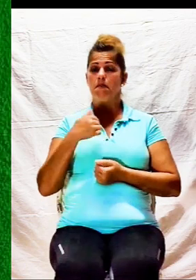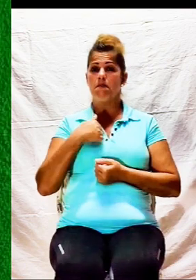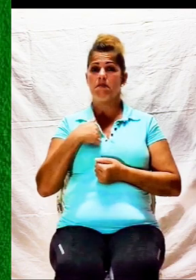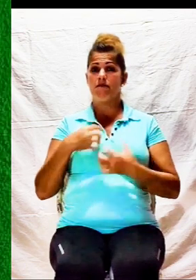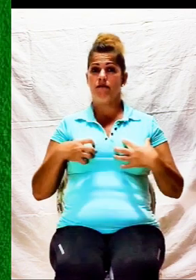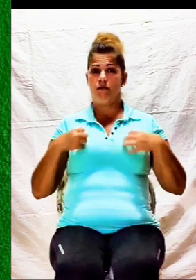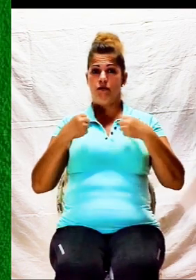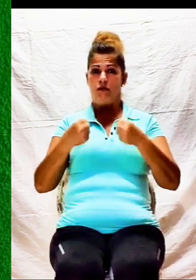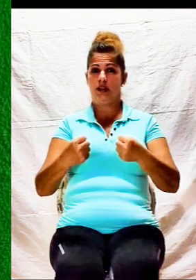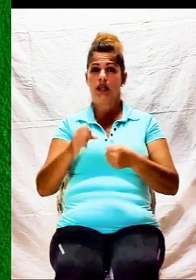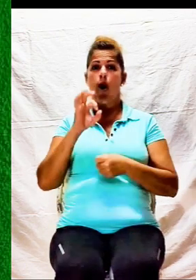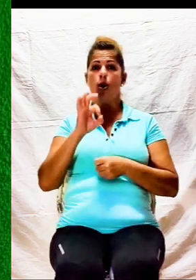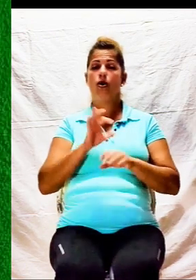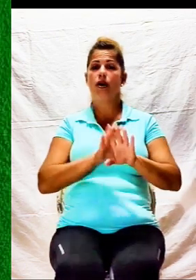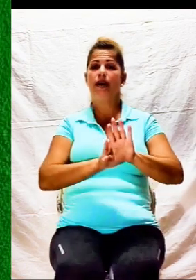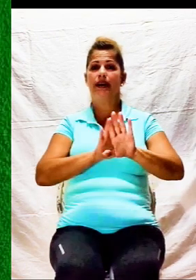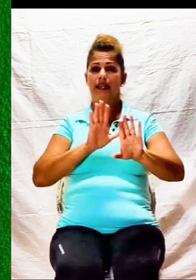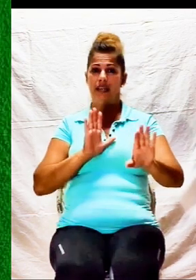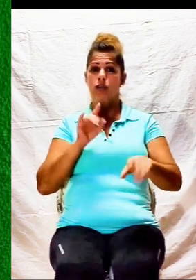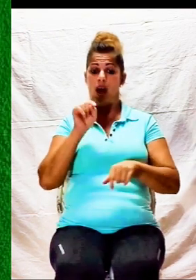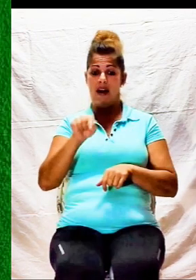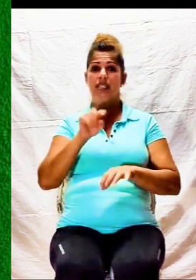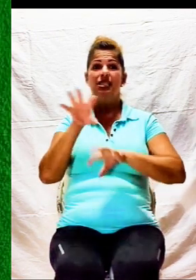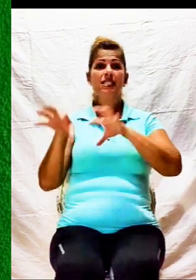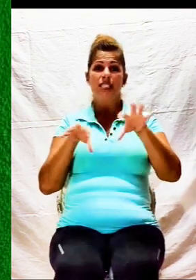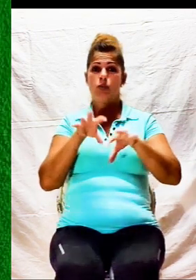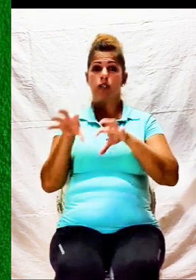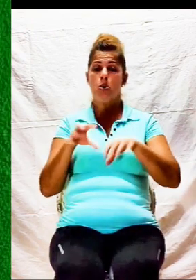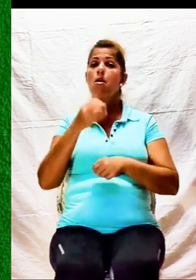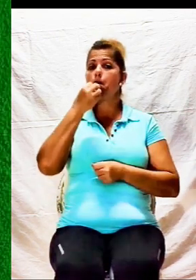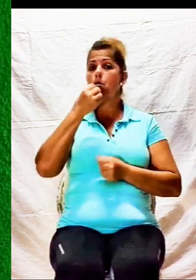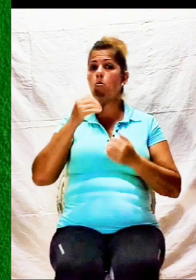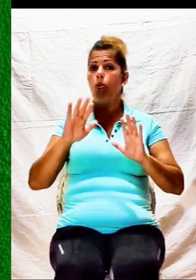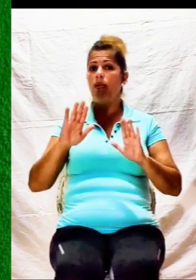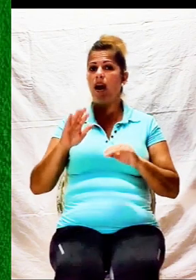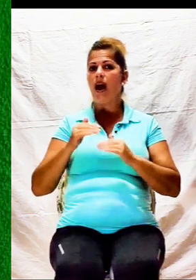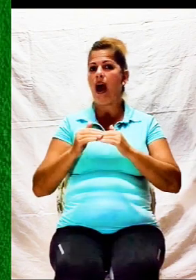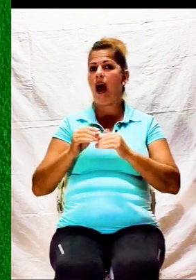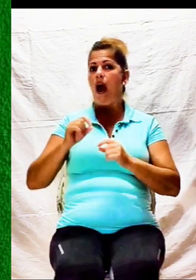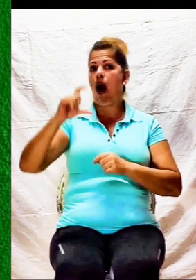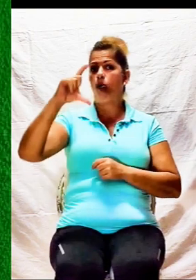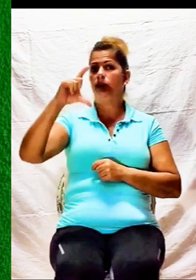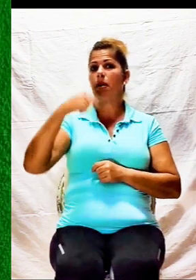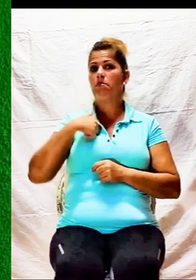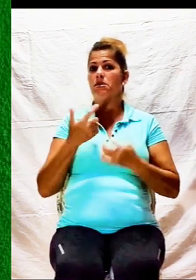¿Mi resistencia o rechazo a las situaciones temidas puede aumentar mi